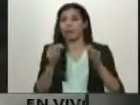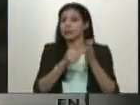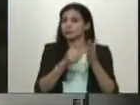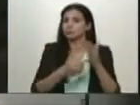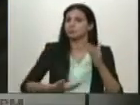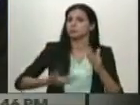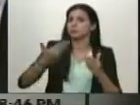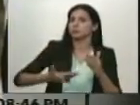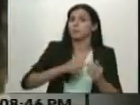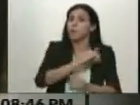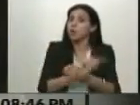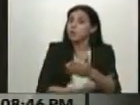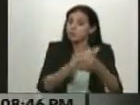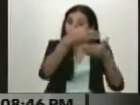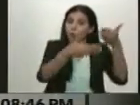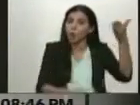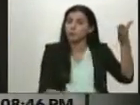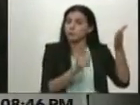poderosísimo,